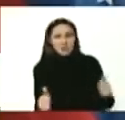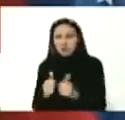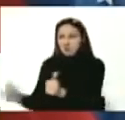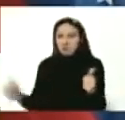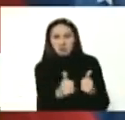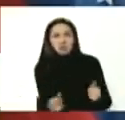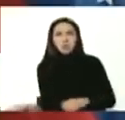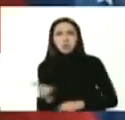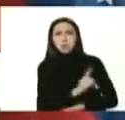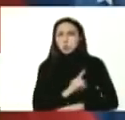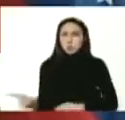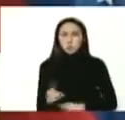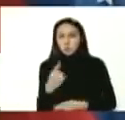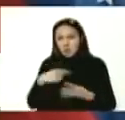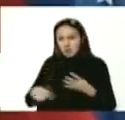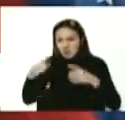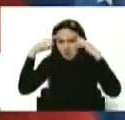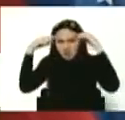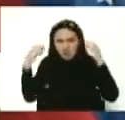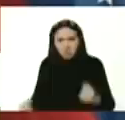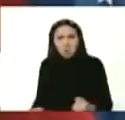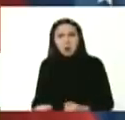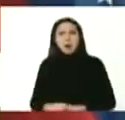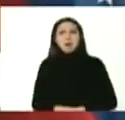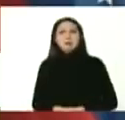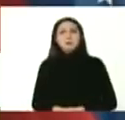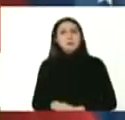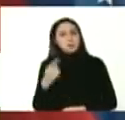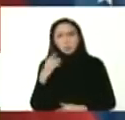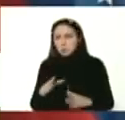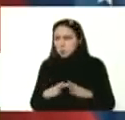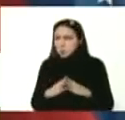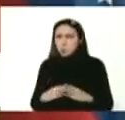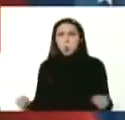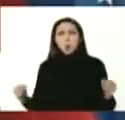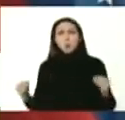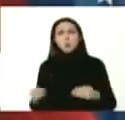fiscales, abogados y todo al mismo tiempo